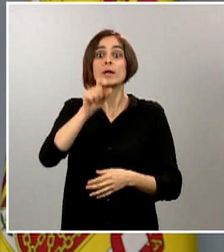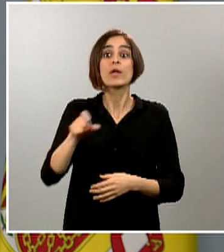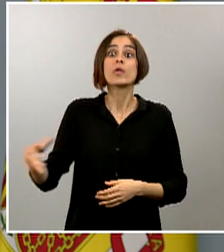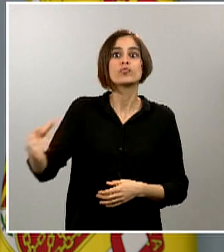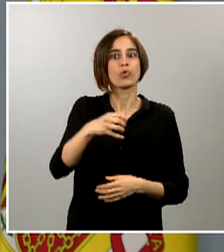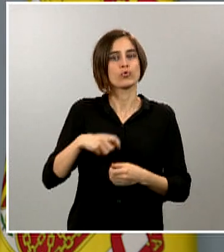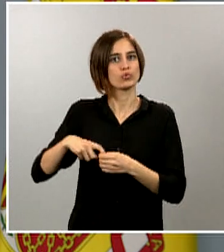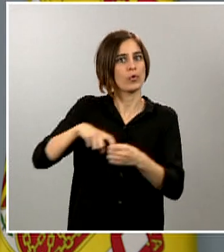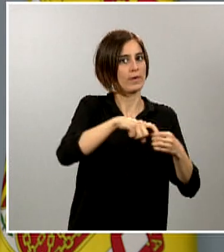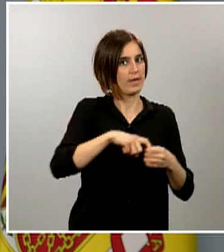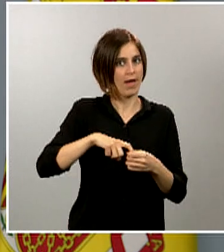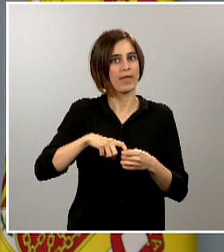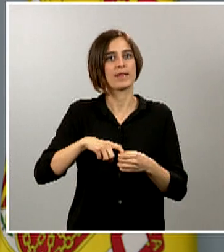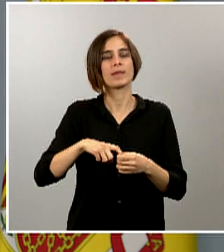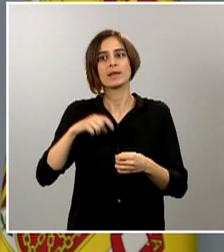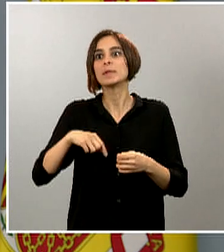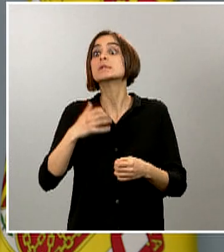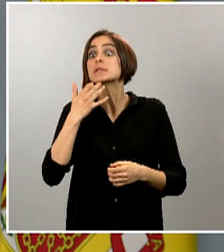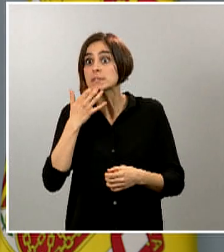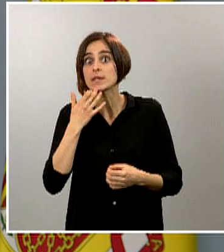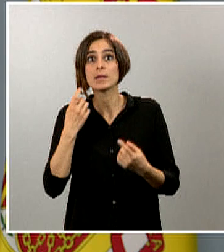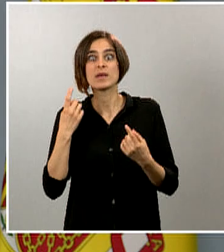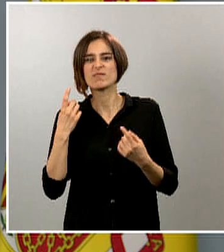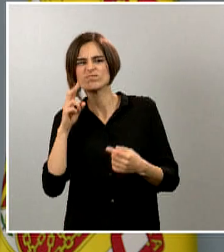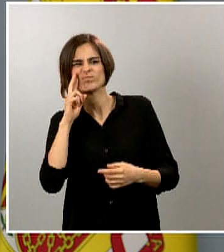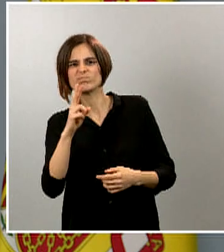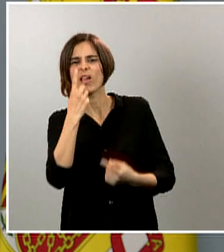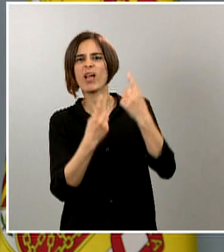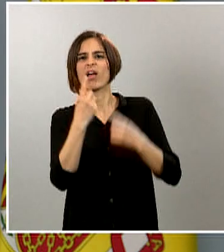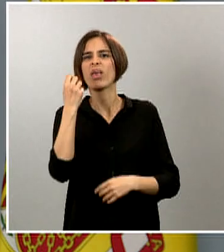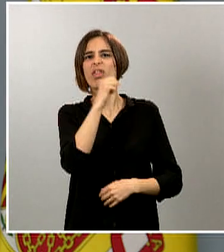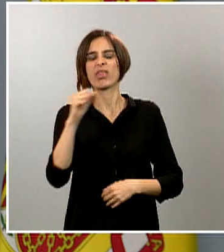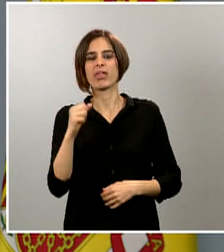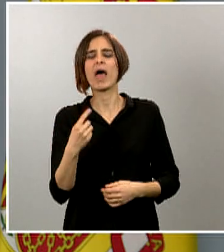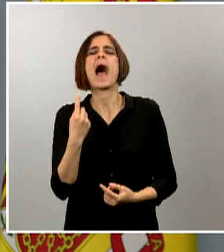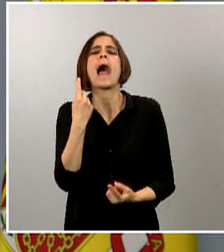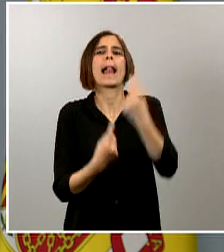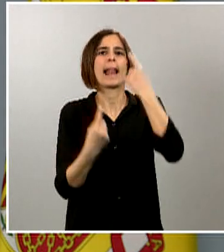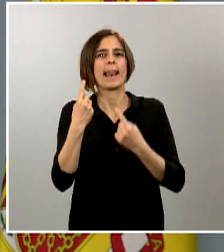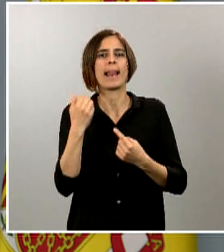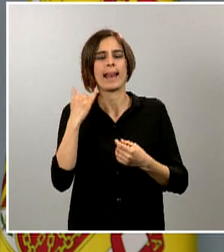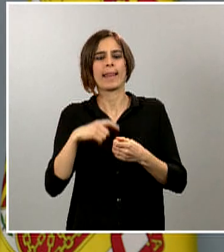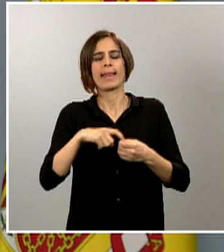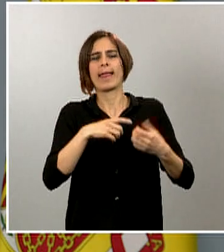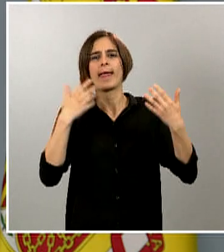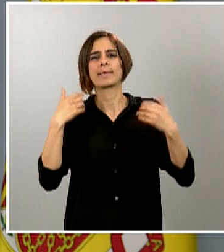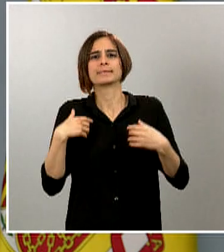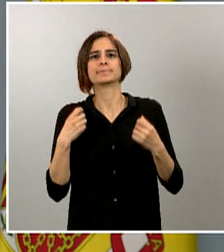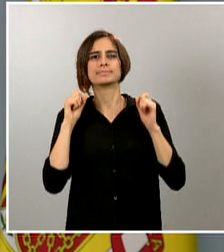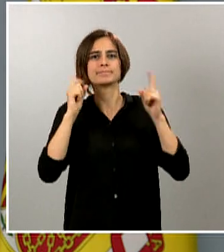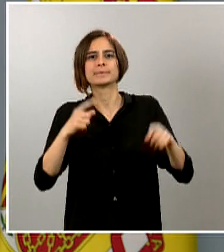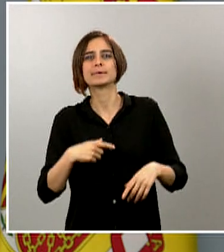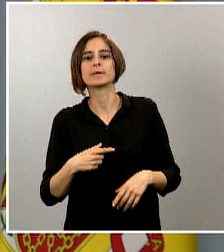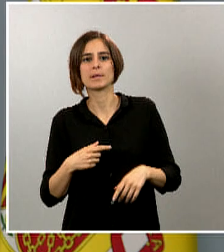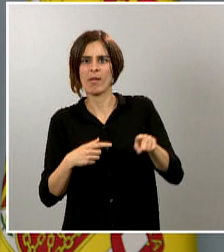evidentemente, reprender si procedía la insolidaridad, esa pequeña insolidaridad, pero que también se ha manifestado, ha realizado nada